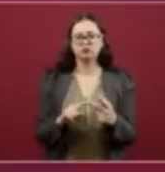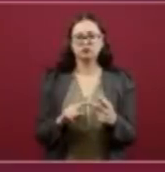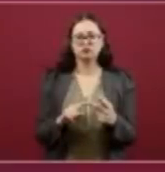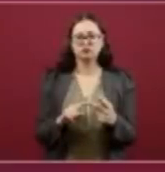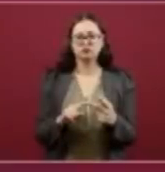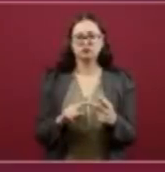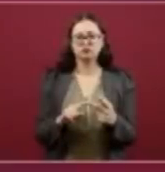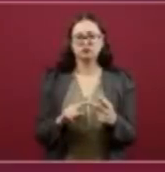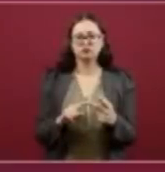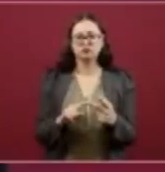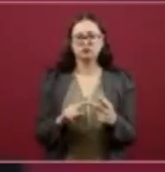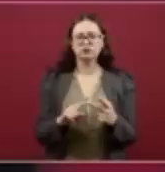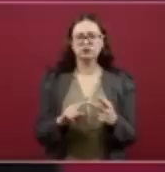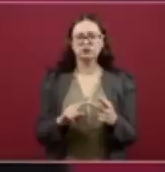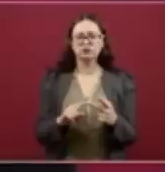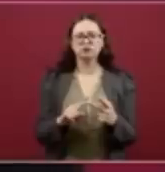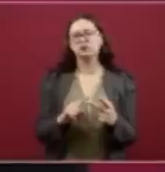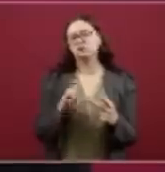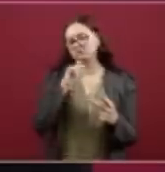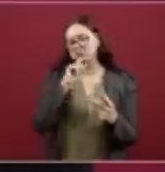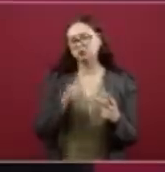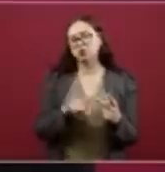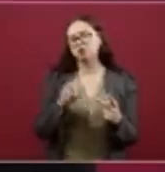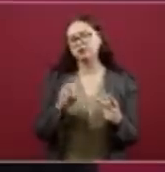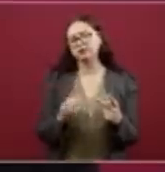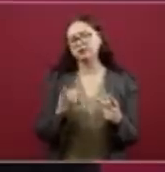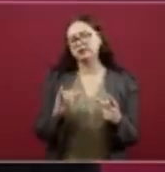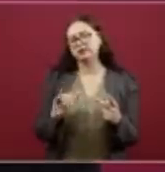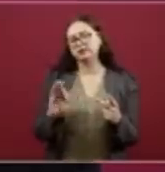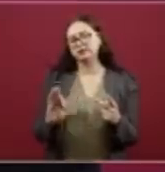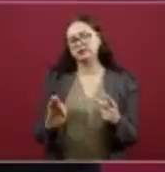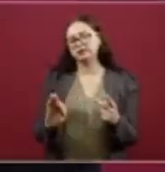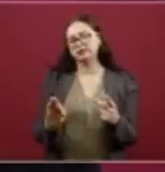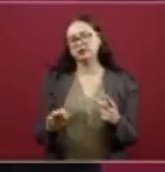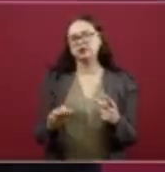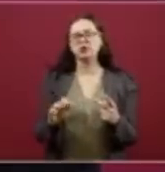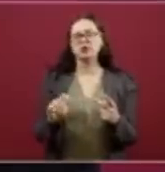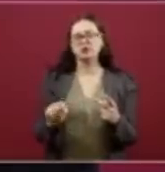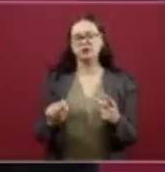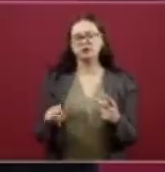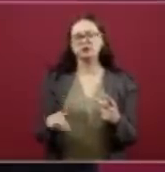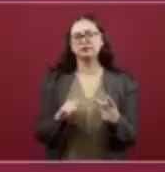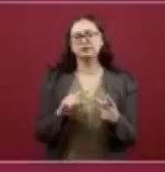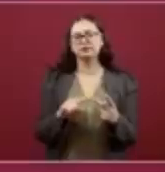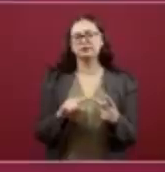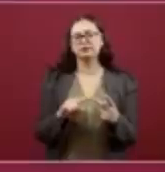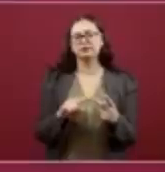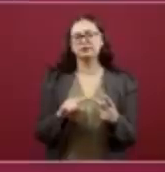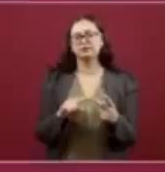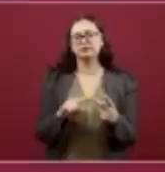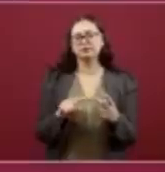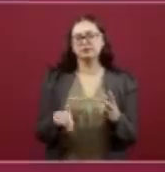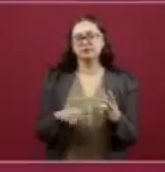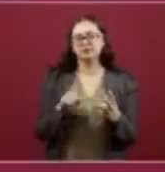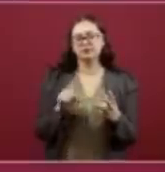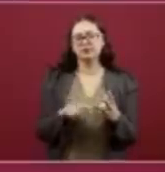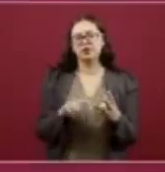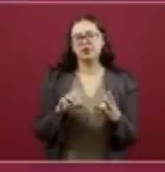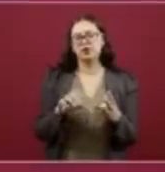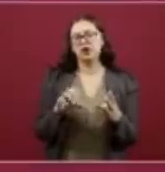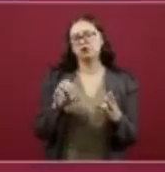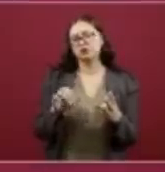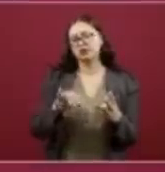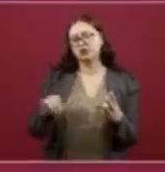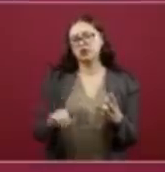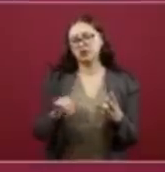también la Oficina de Inteligencia Financiera de la Secretaría de Hacienda, la Consejería Jurídica tienen